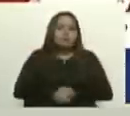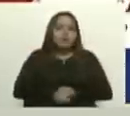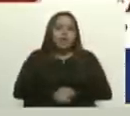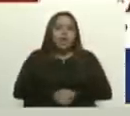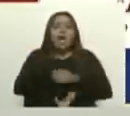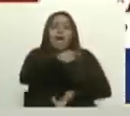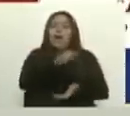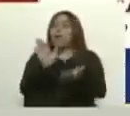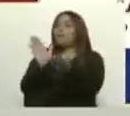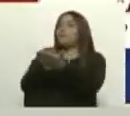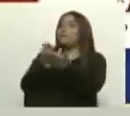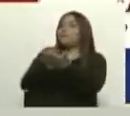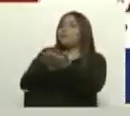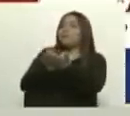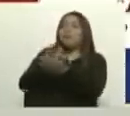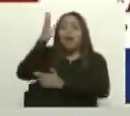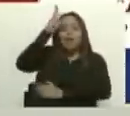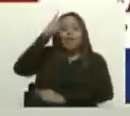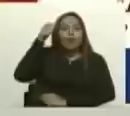aplaudieron a Donald Trump,